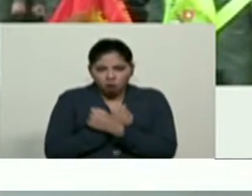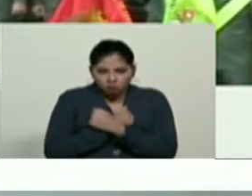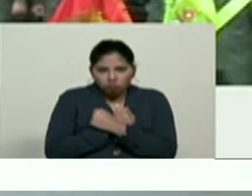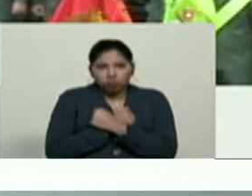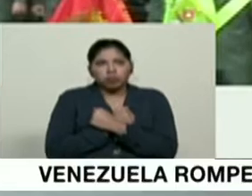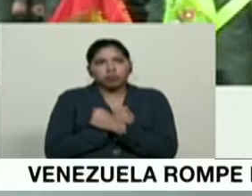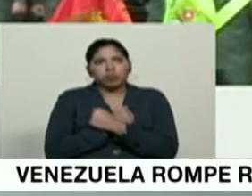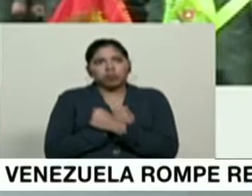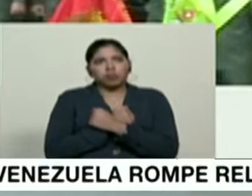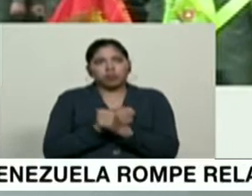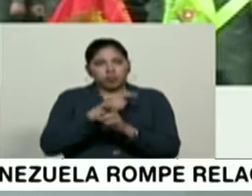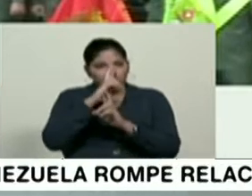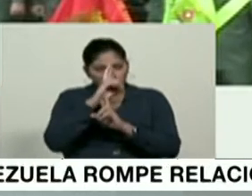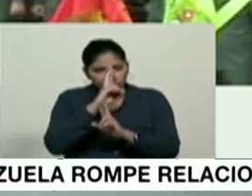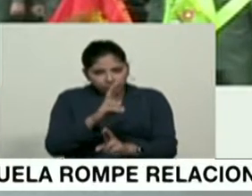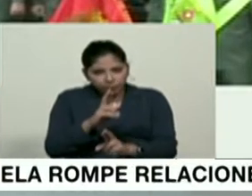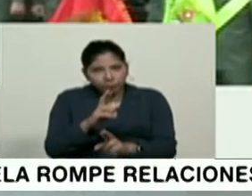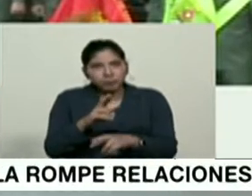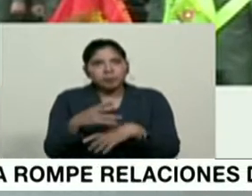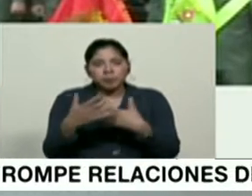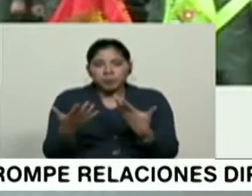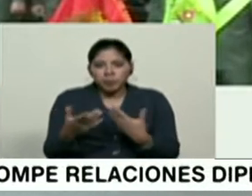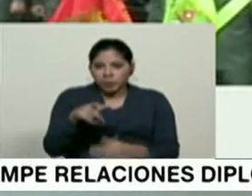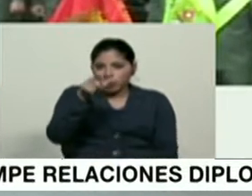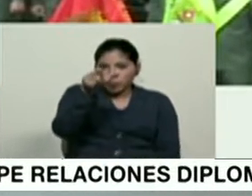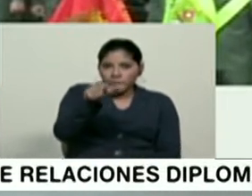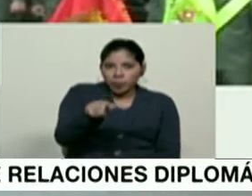del respeto a la condición humana,